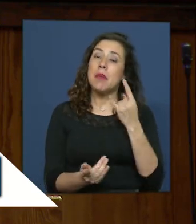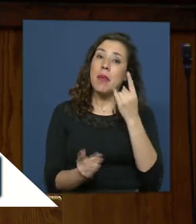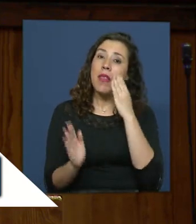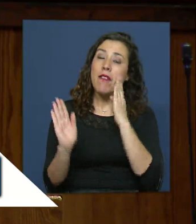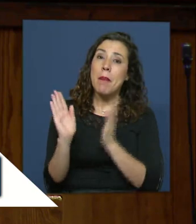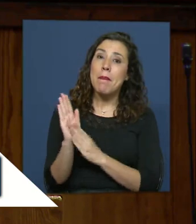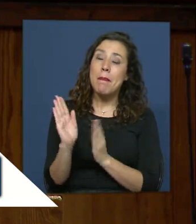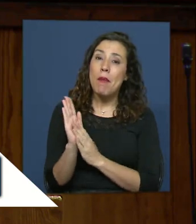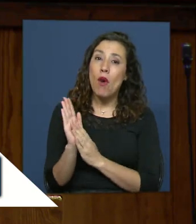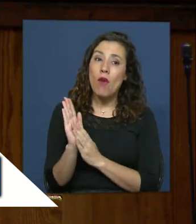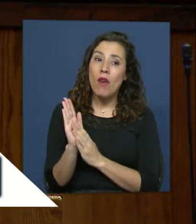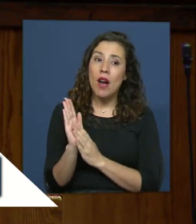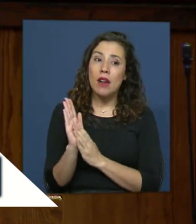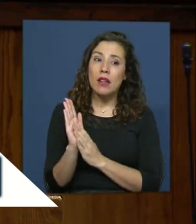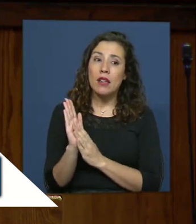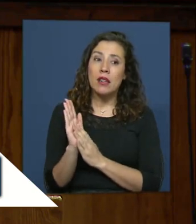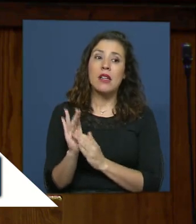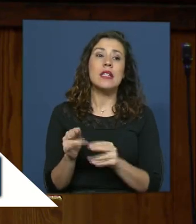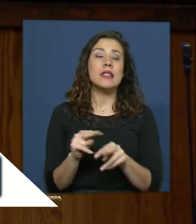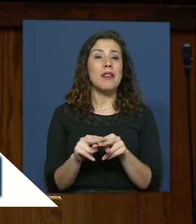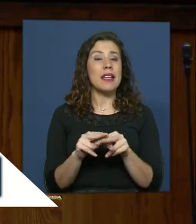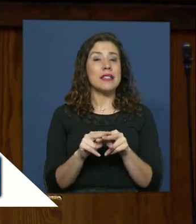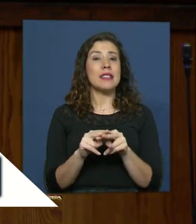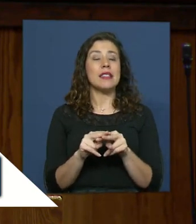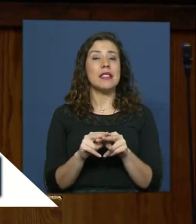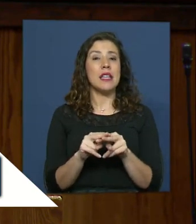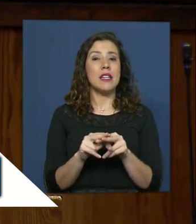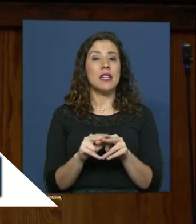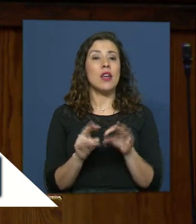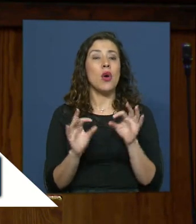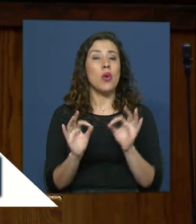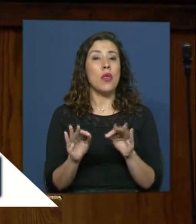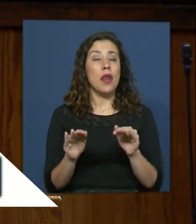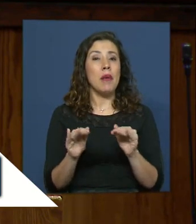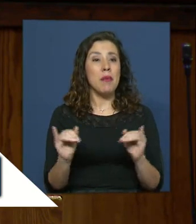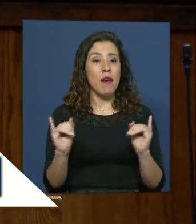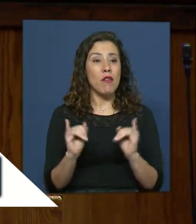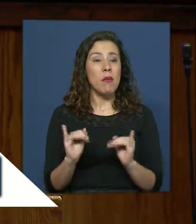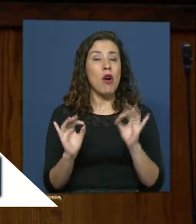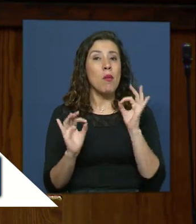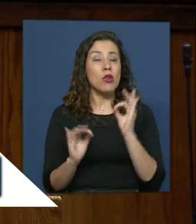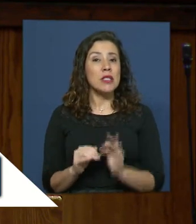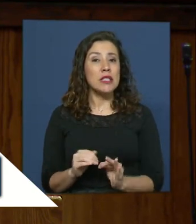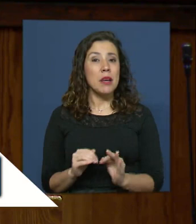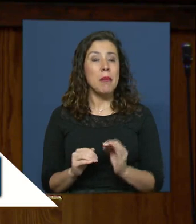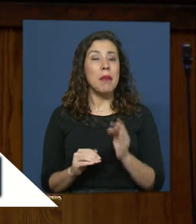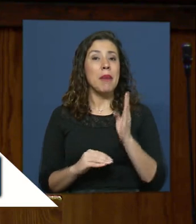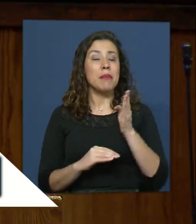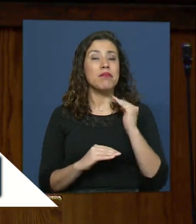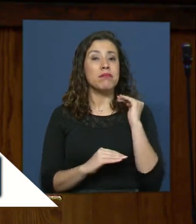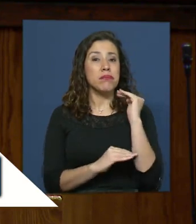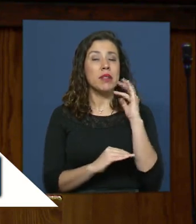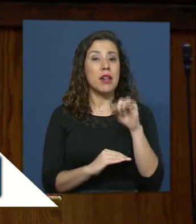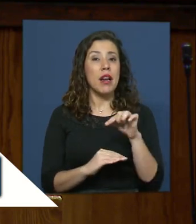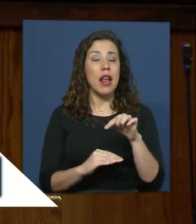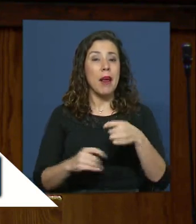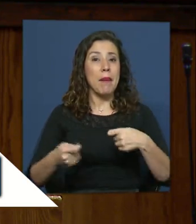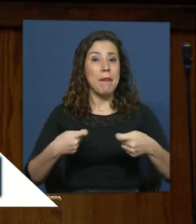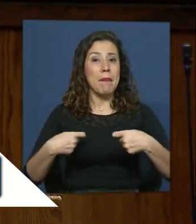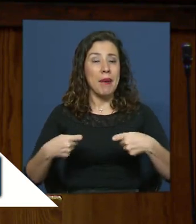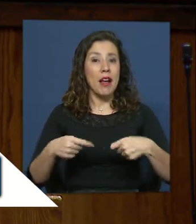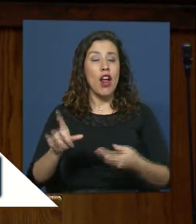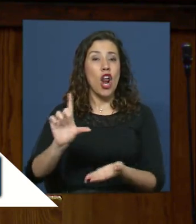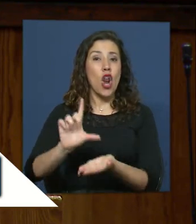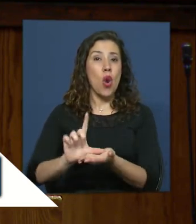demuestre que la operación se realizará en los términos y condiciones que habitualmente prevalecen en el mercado, en